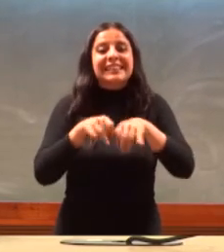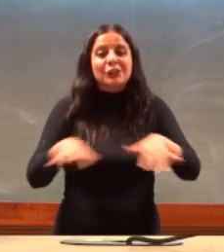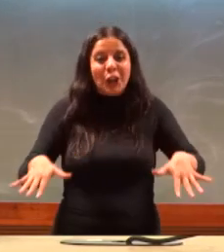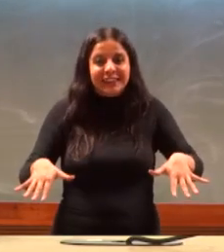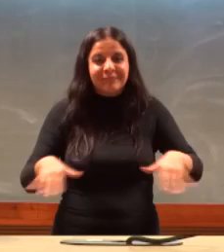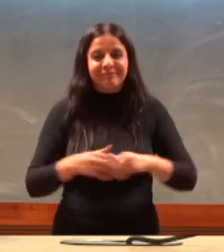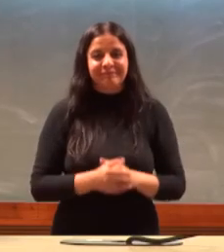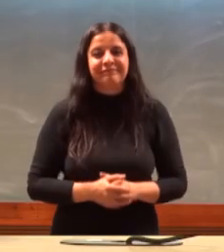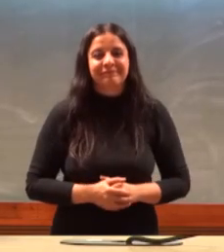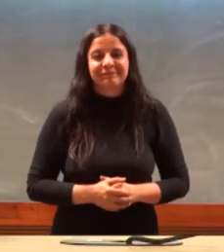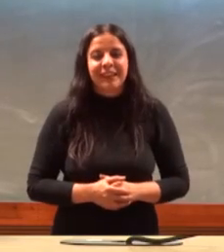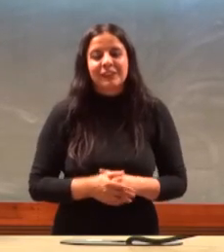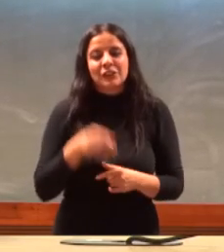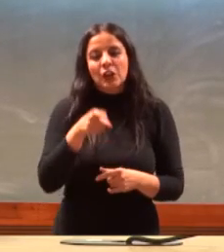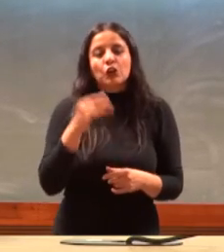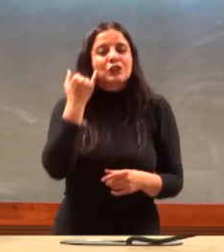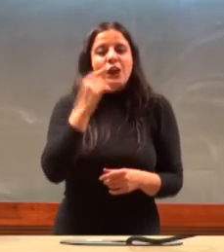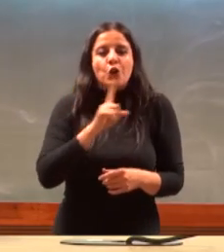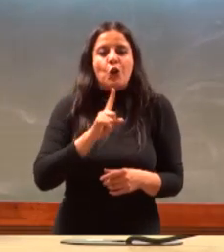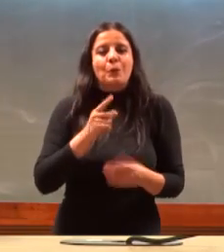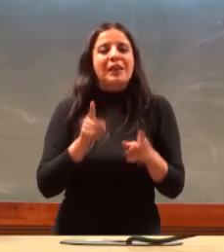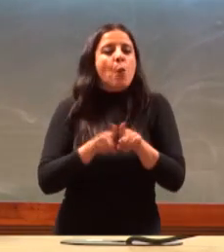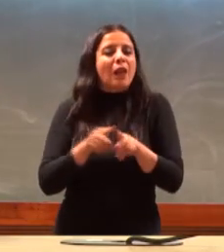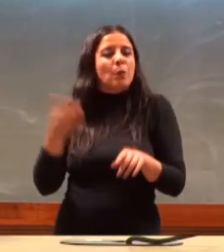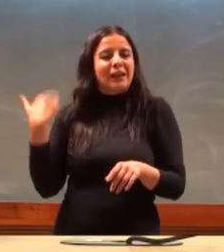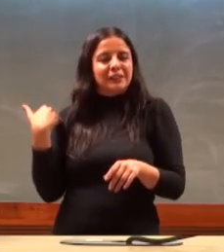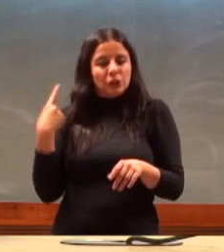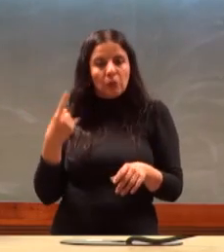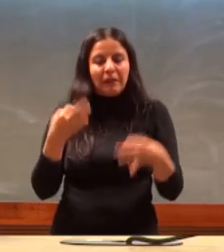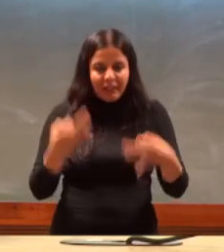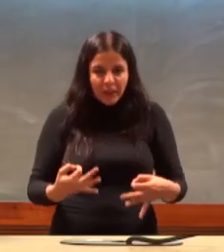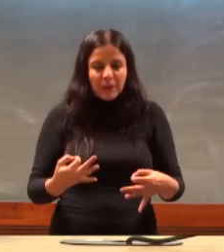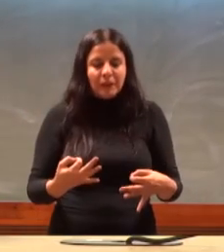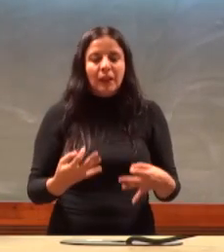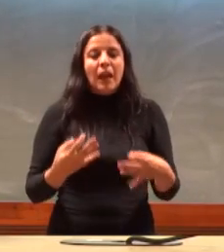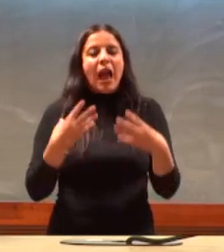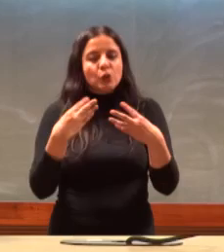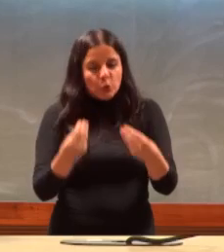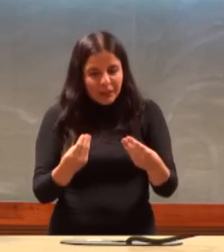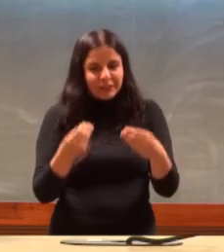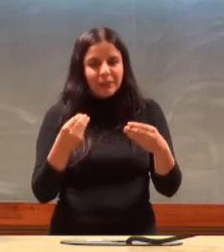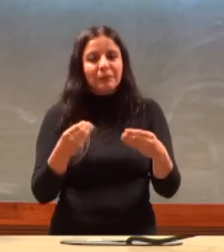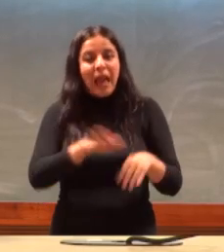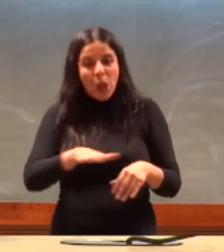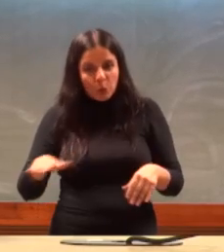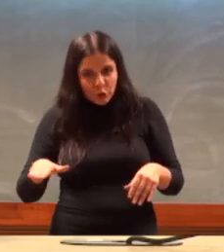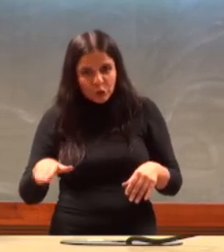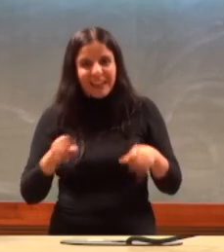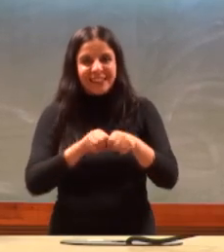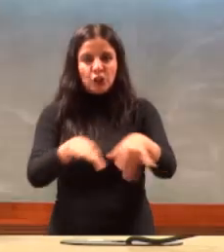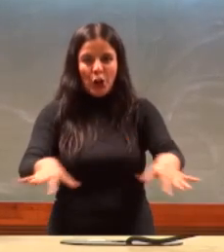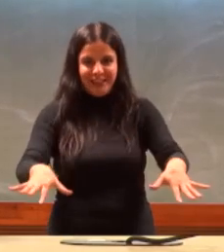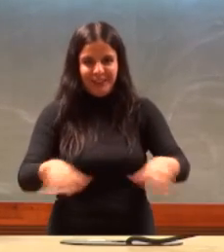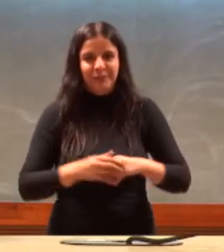desde la facultad no con el modelo que existe de universidad sino ayudantes alumnos extensionistas nuestros como tenemos de investigación o ayudante de alumnos de cátedra